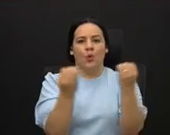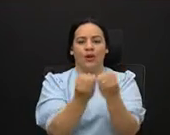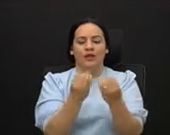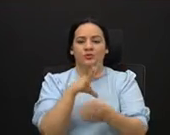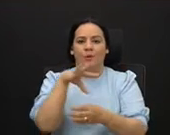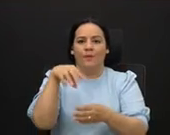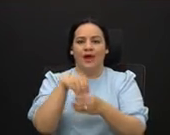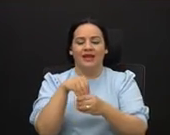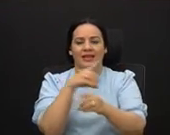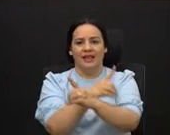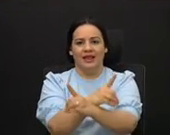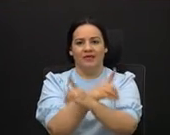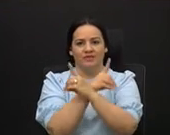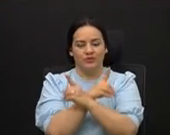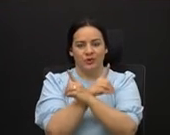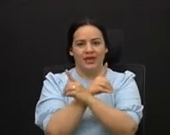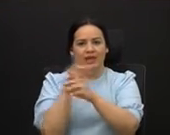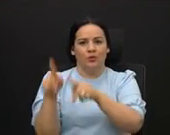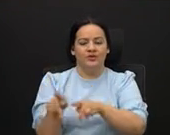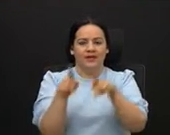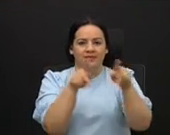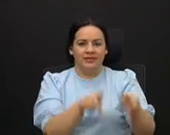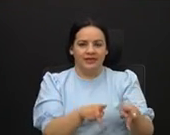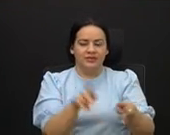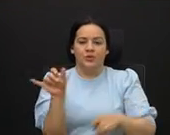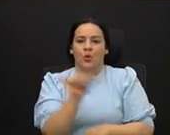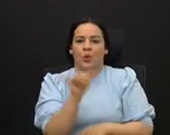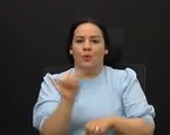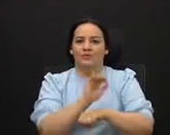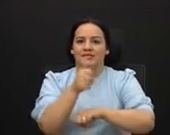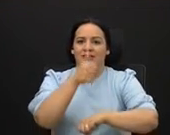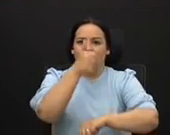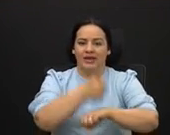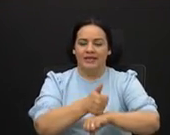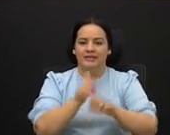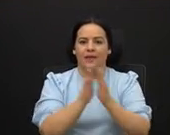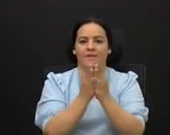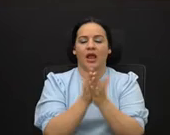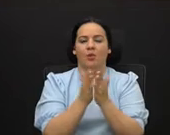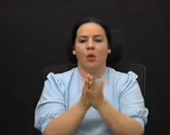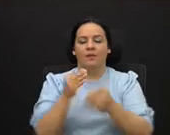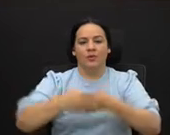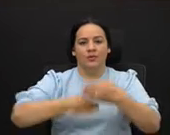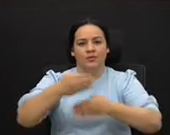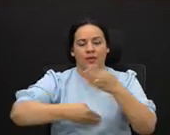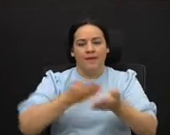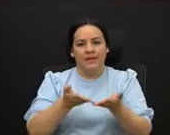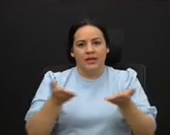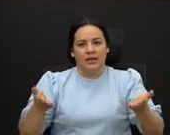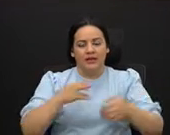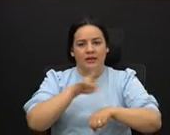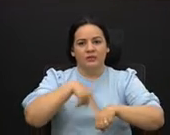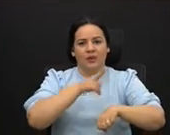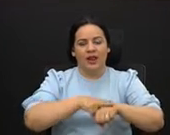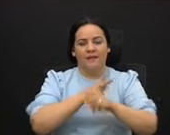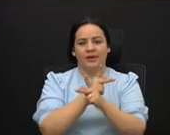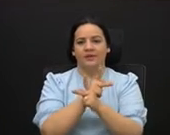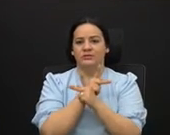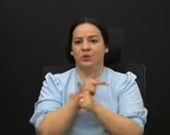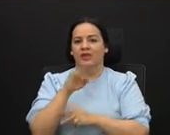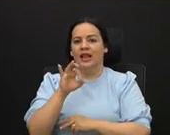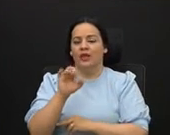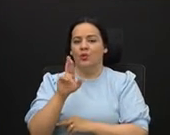parte de la Defensoría de los Habitantes, como se establece en el Manual de Procedimientos del Mecanismo Nacional de Prevención de la